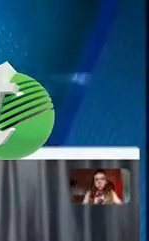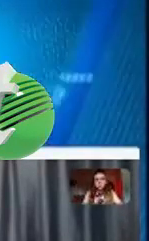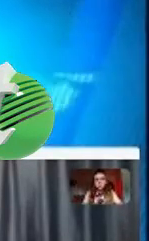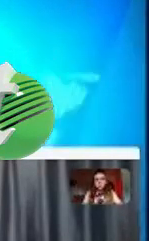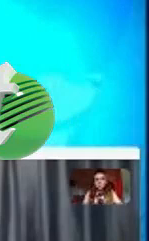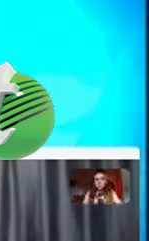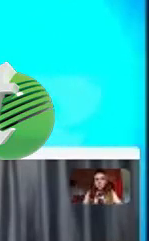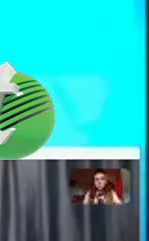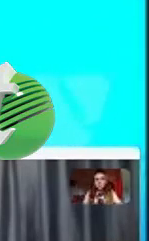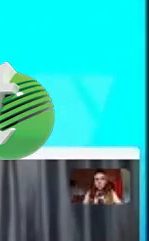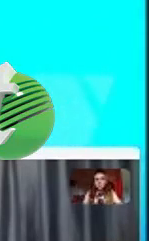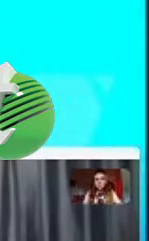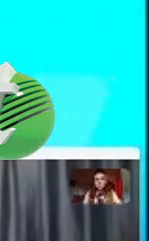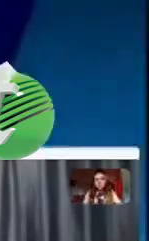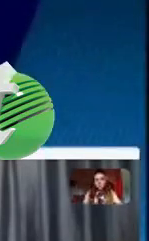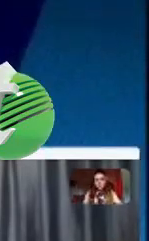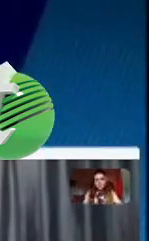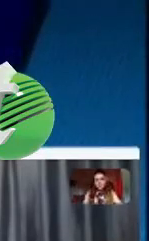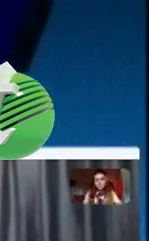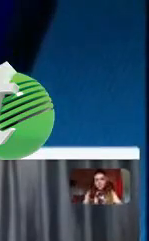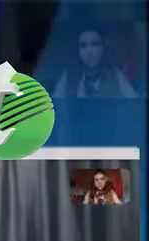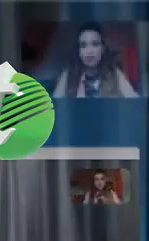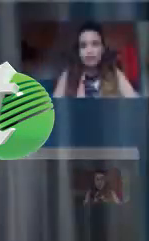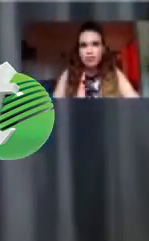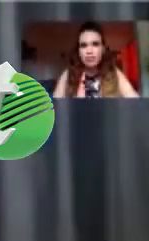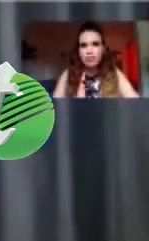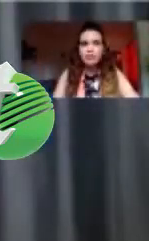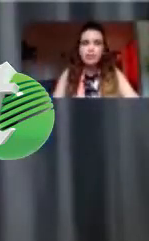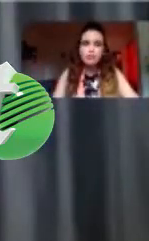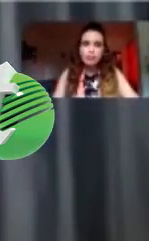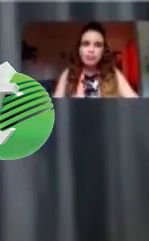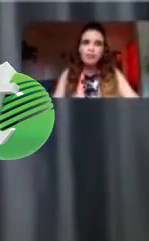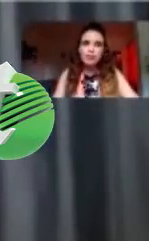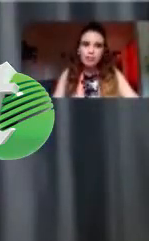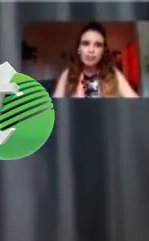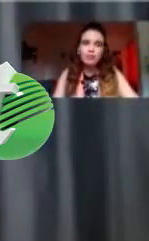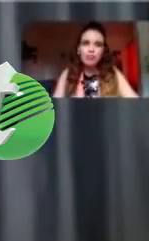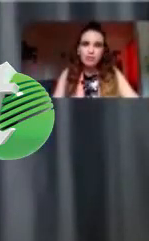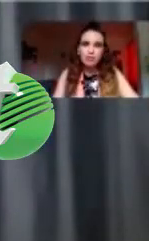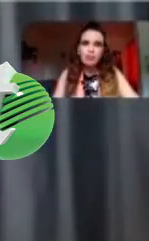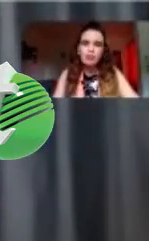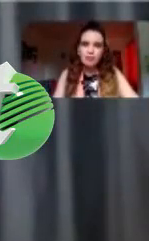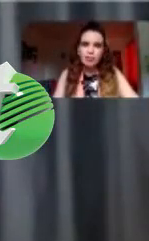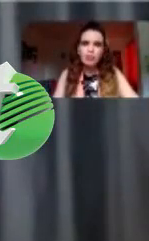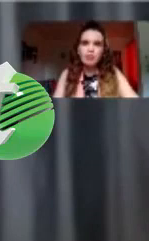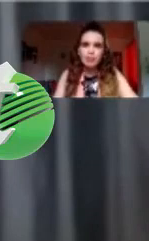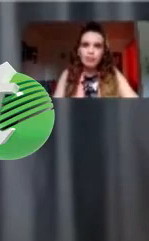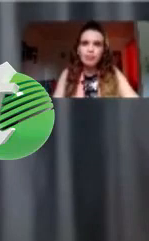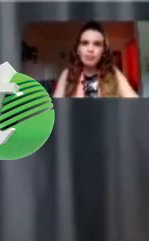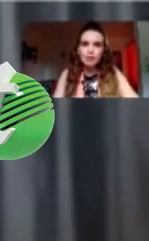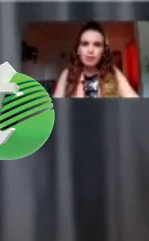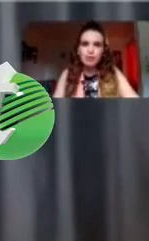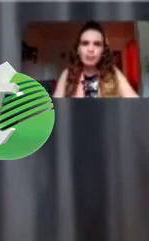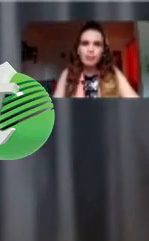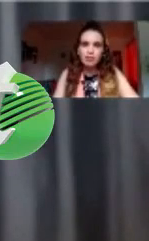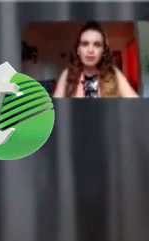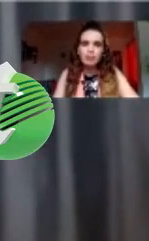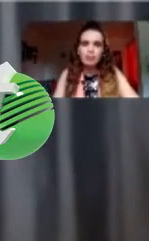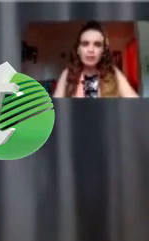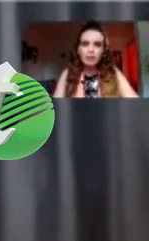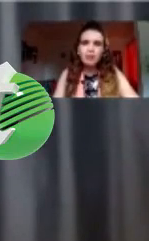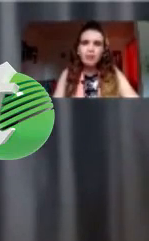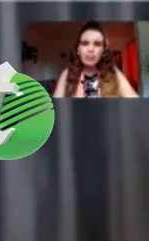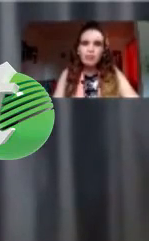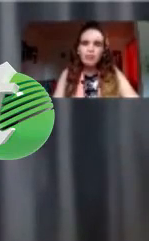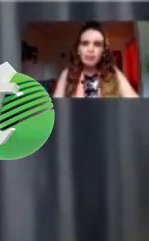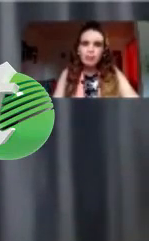así es queremos en esta hora recordarles a nuestros colaboradores productores agropecuarios unidos proaoni ubicados en la autopista